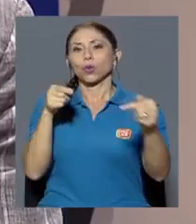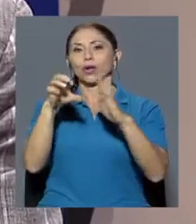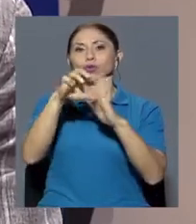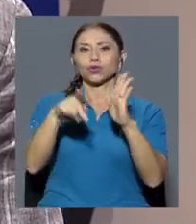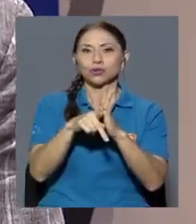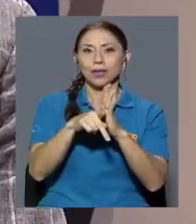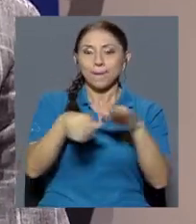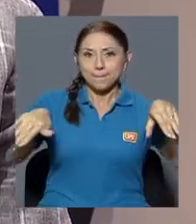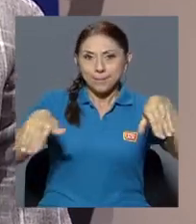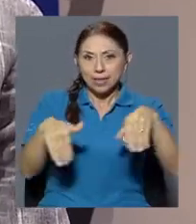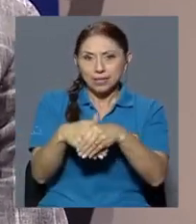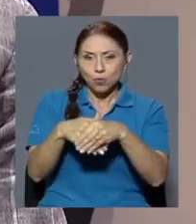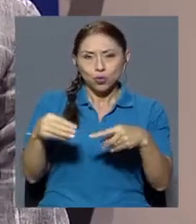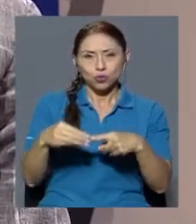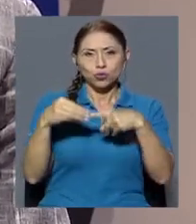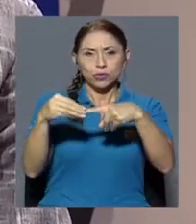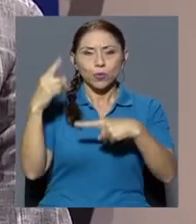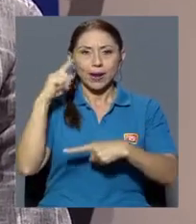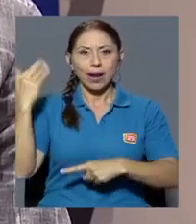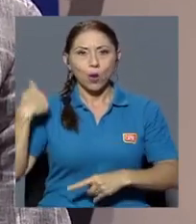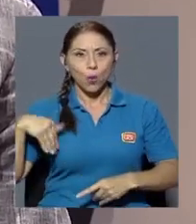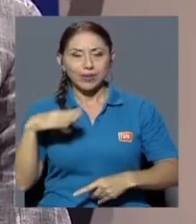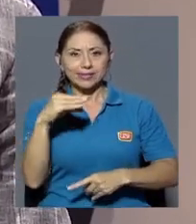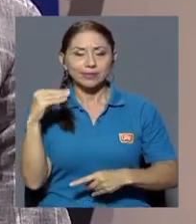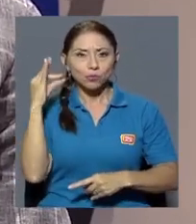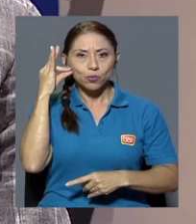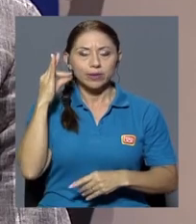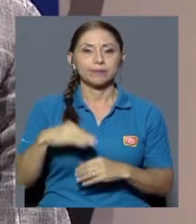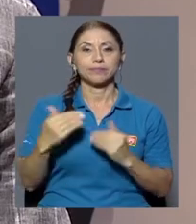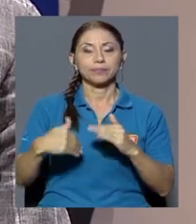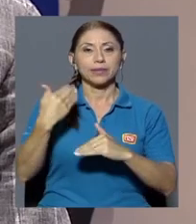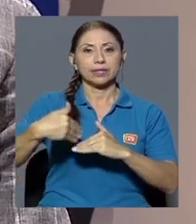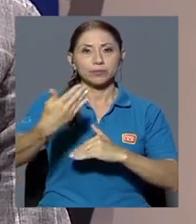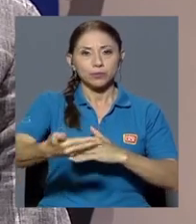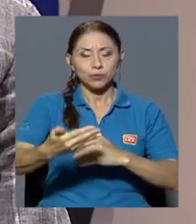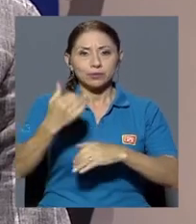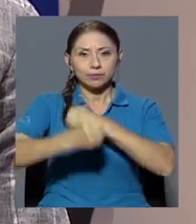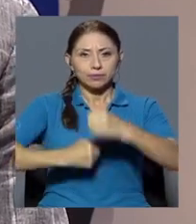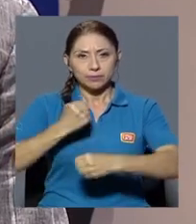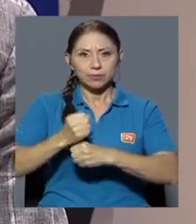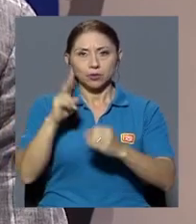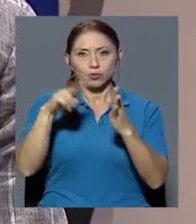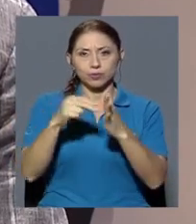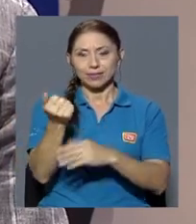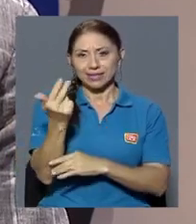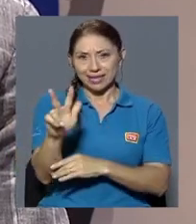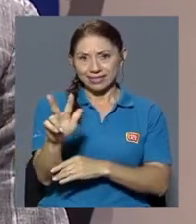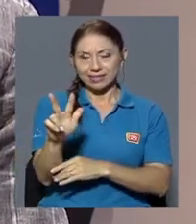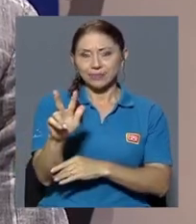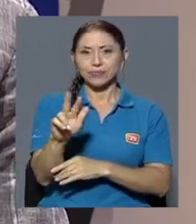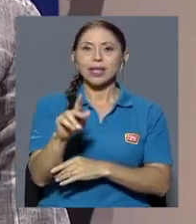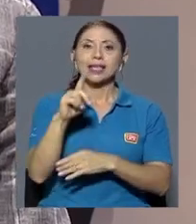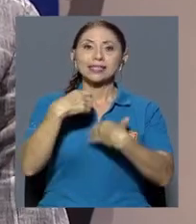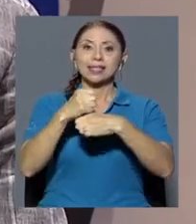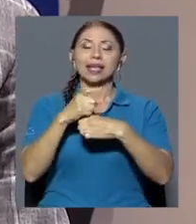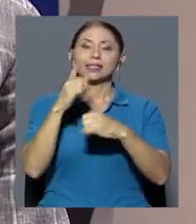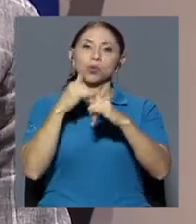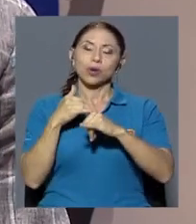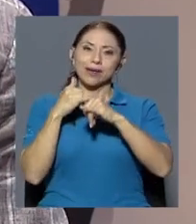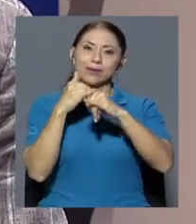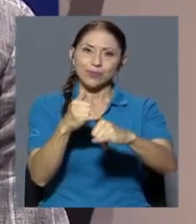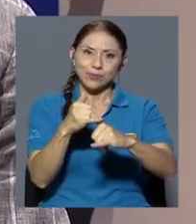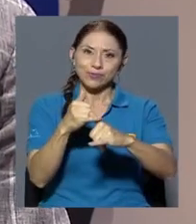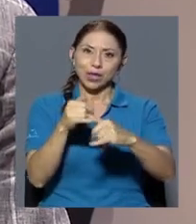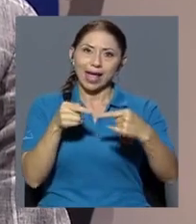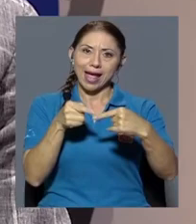exclusivo para hombres y mujeres y después de eso en el 2000 y en el 2013 se presenta una acción otra